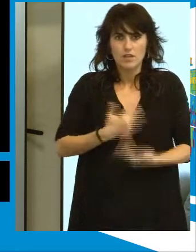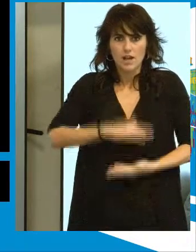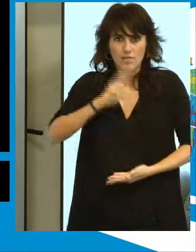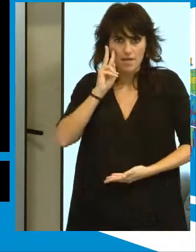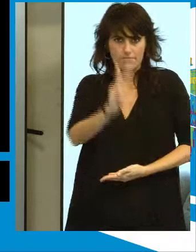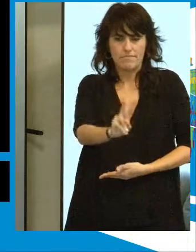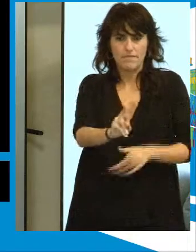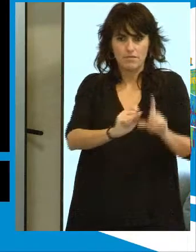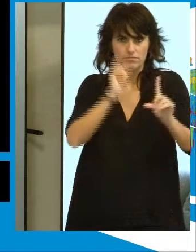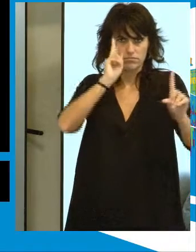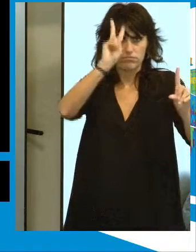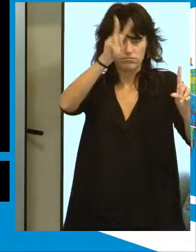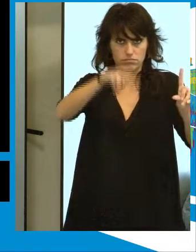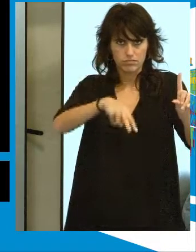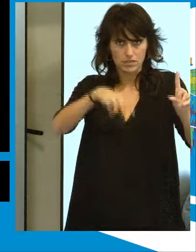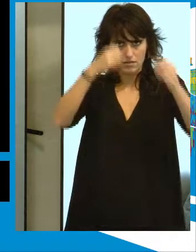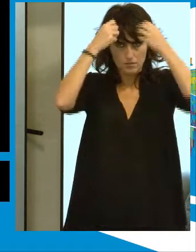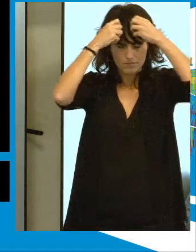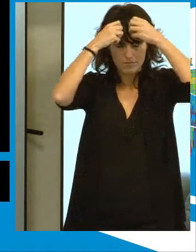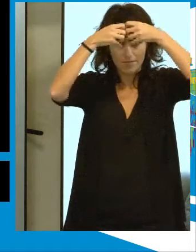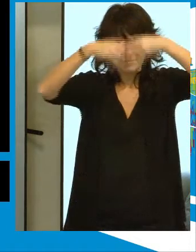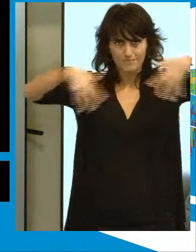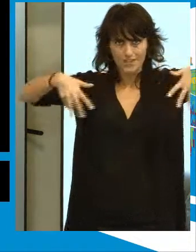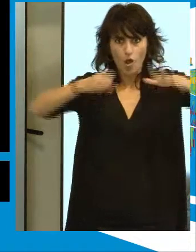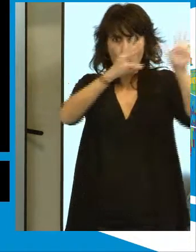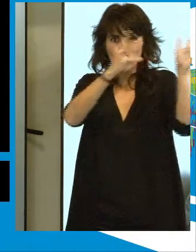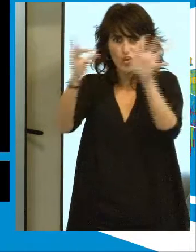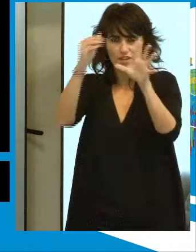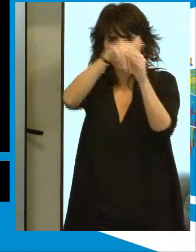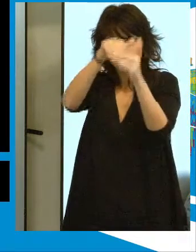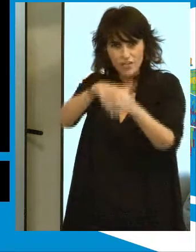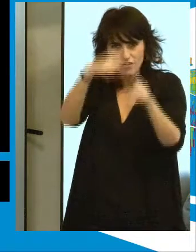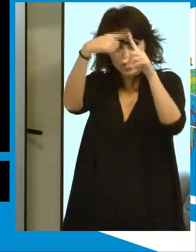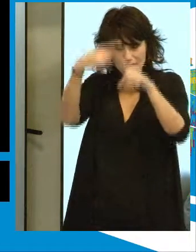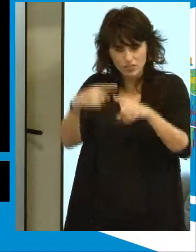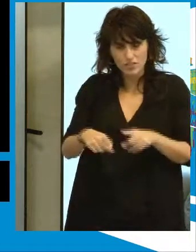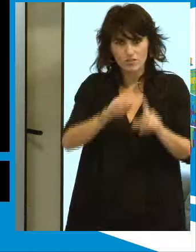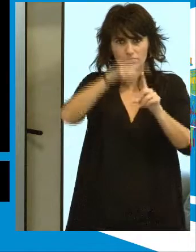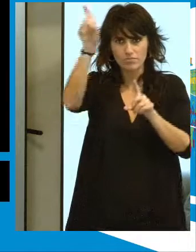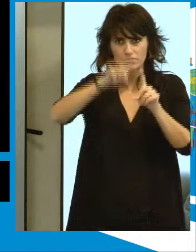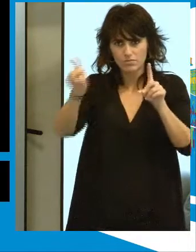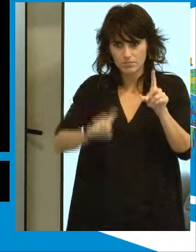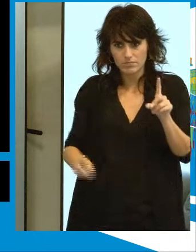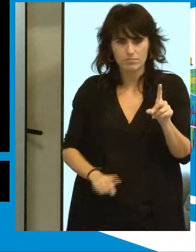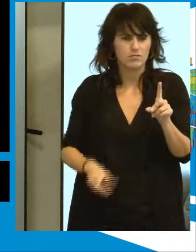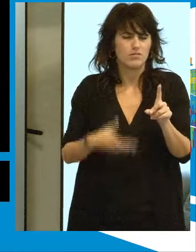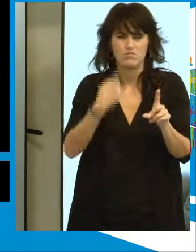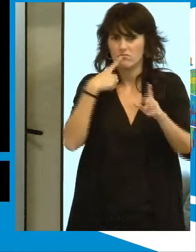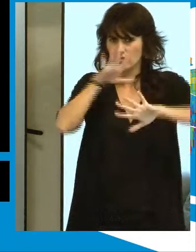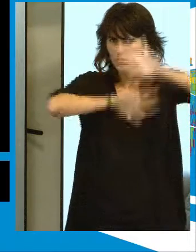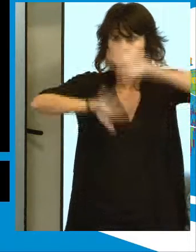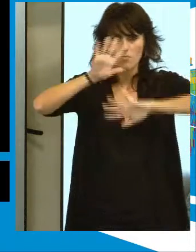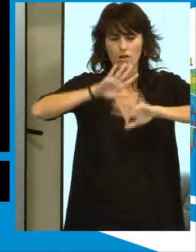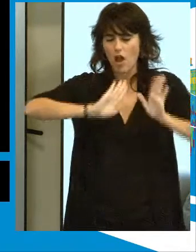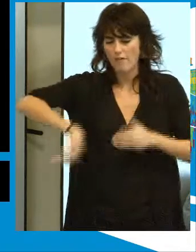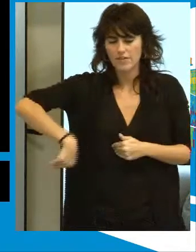de vista, poder estructurar 800 contenidos diferentes de información que te llevan a diferentes zonas? Es muy, muy complejo. Y al final, lo que sí que